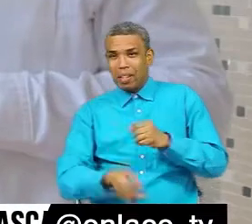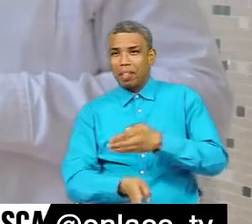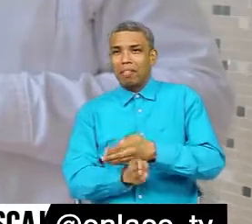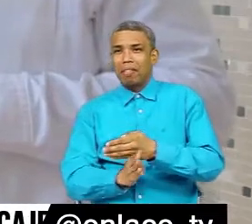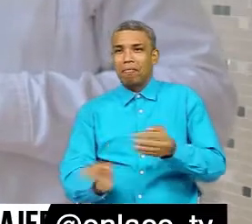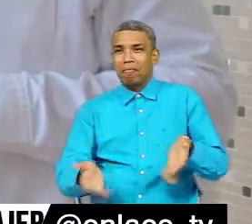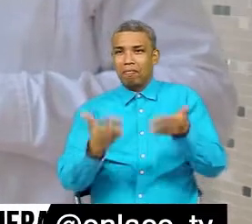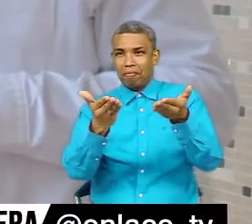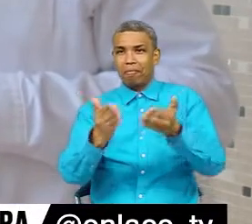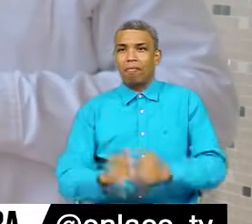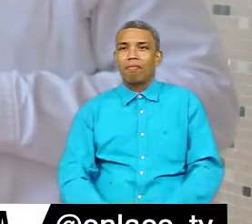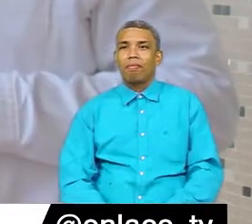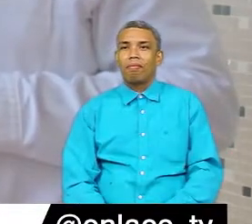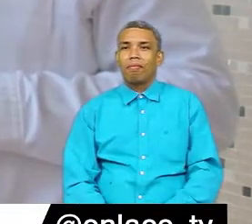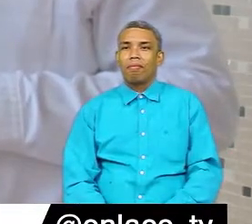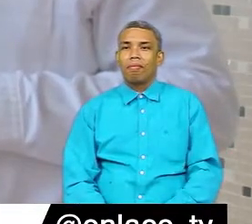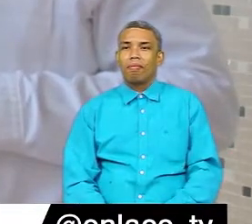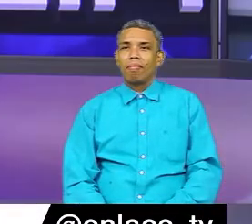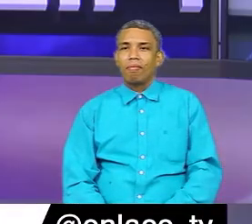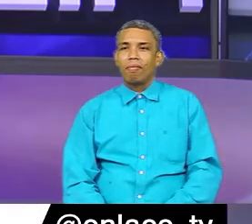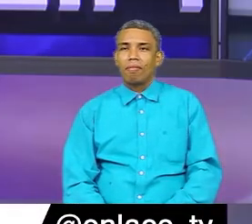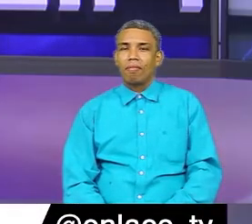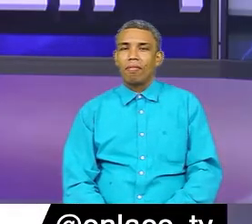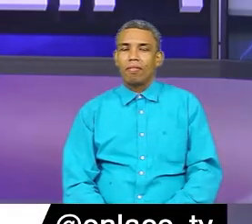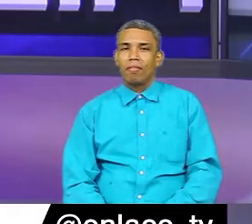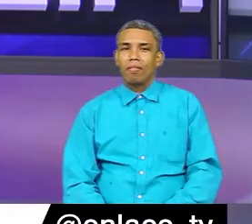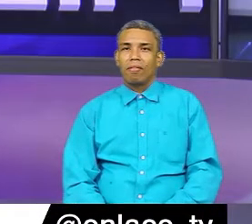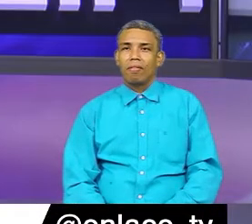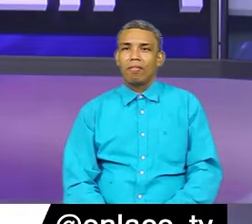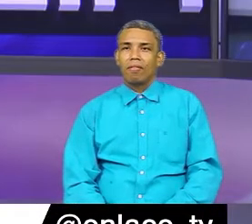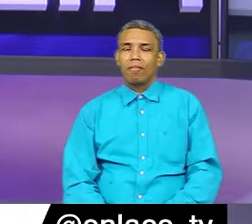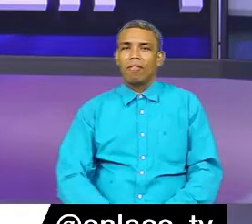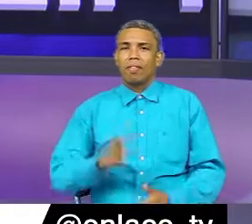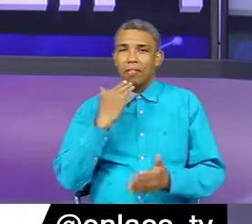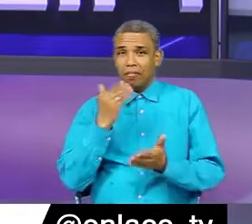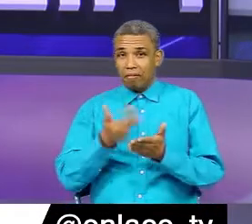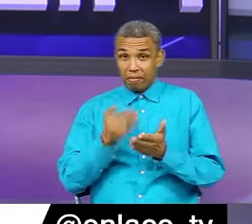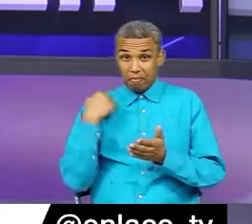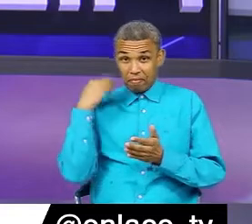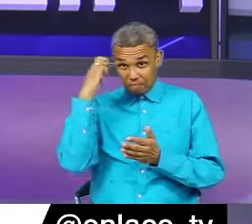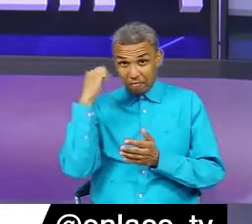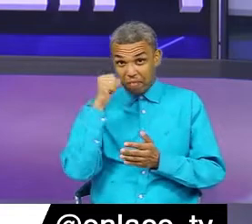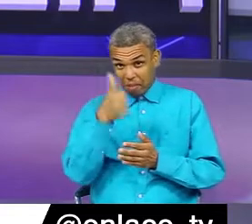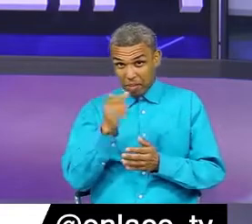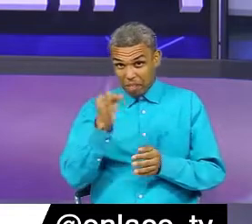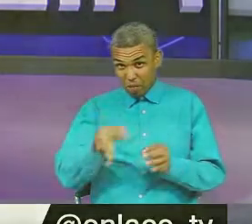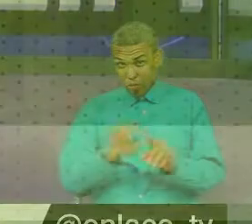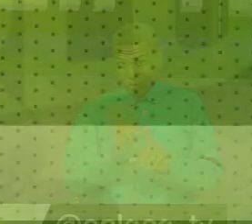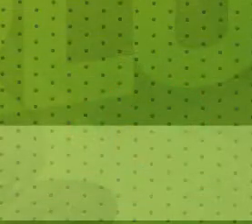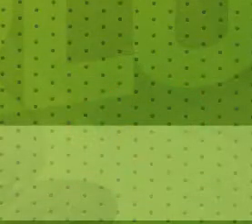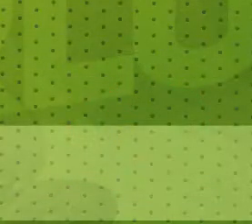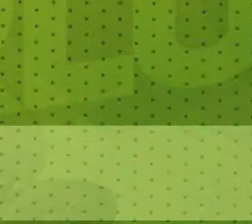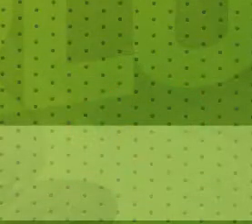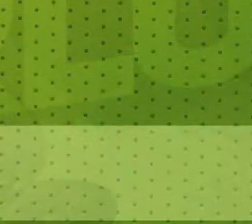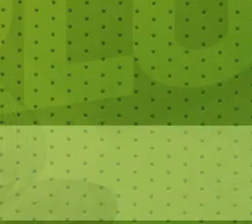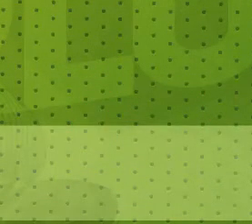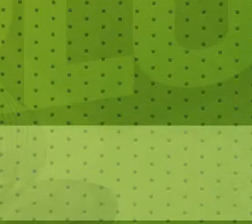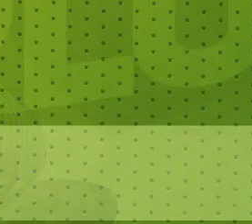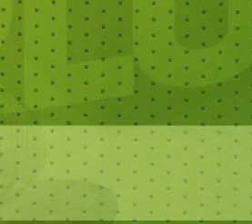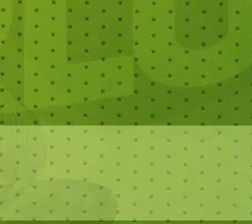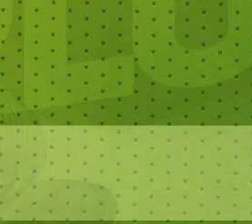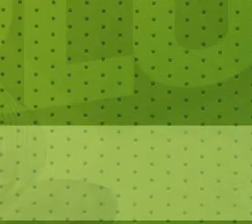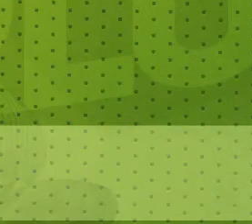noticias en estudios. Muy buenas tardes. Pedro, gracias, y allí estaremos pendientes de la información. El Instituto Antonio Nariño es formación con